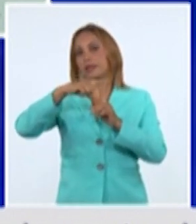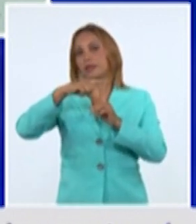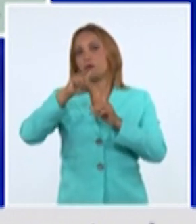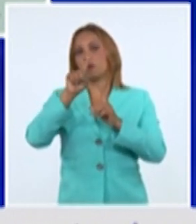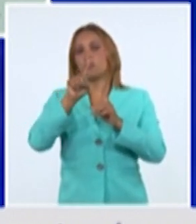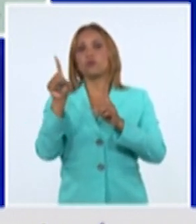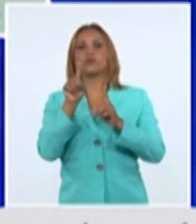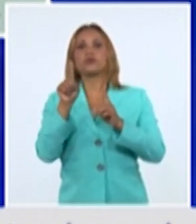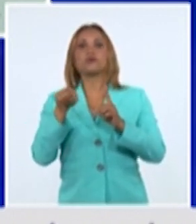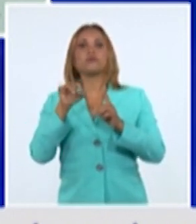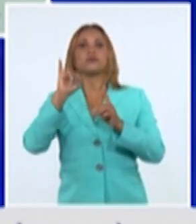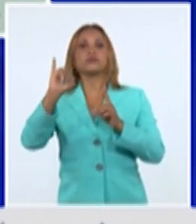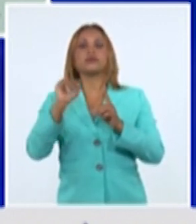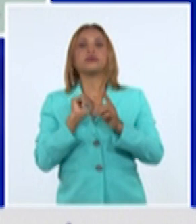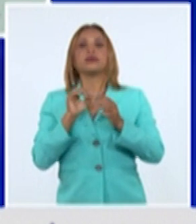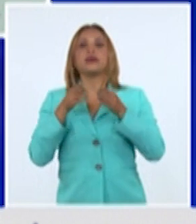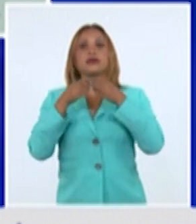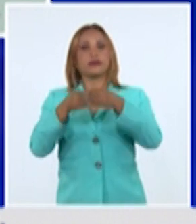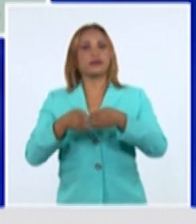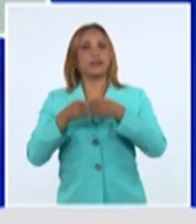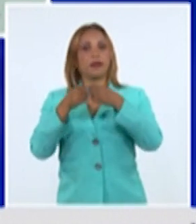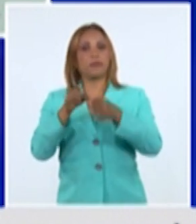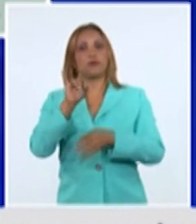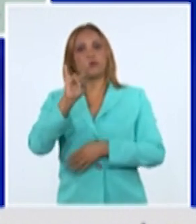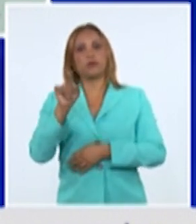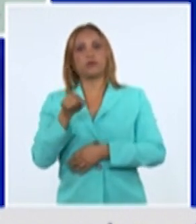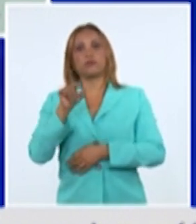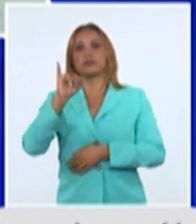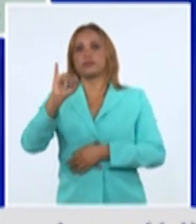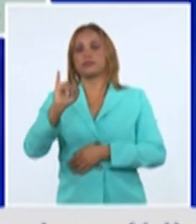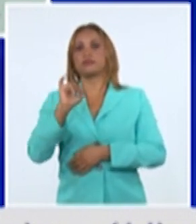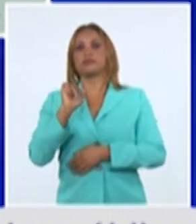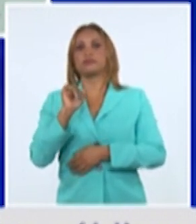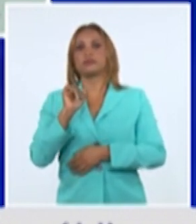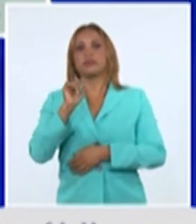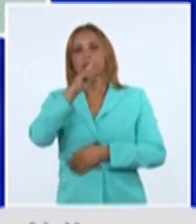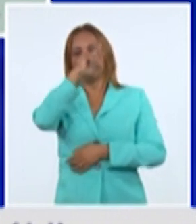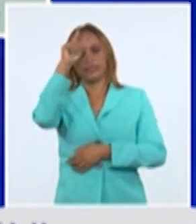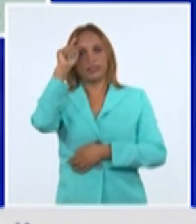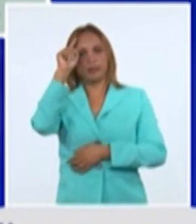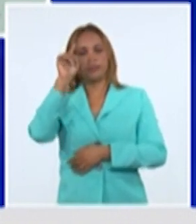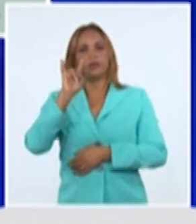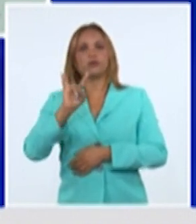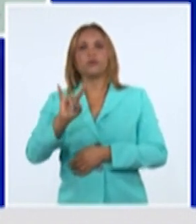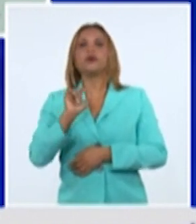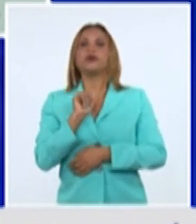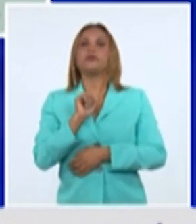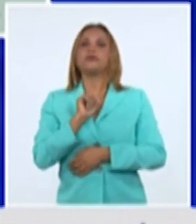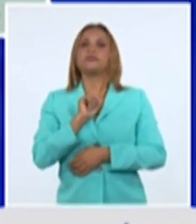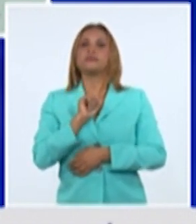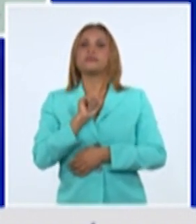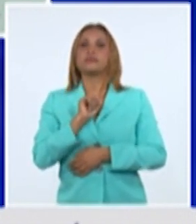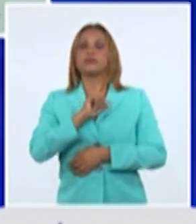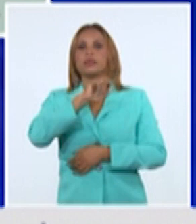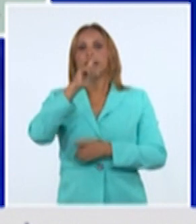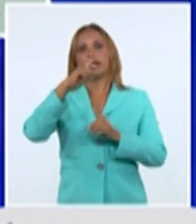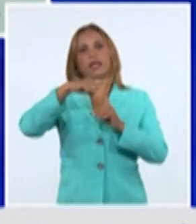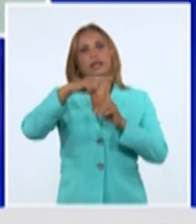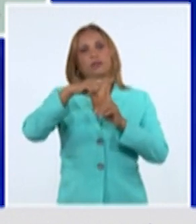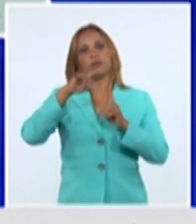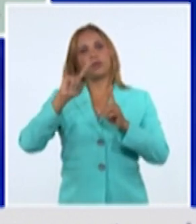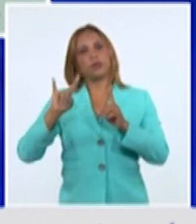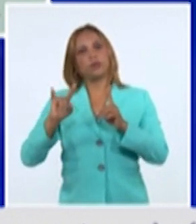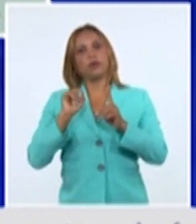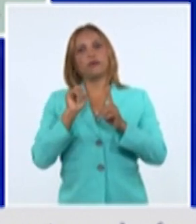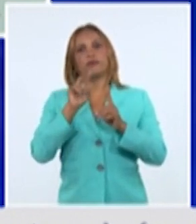11,6, Granma 9,6, Santi Espíritus 9, Las Tunas 9 también, Villa